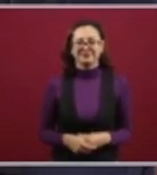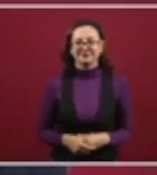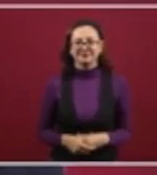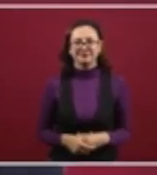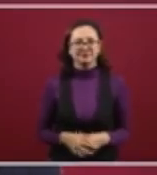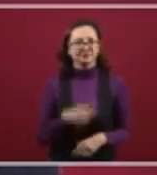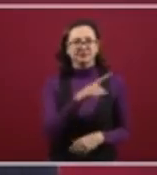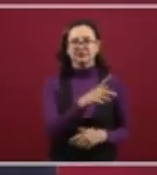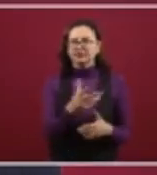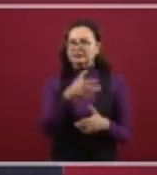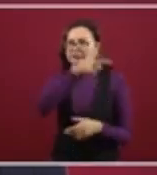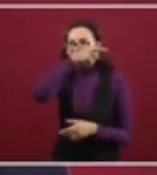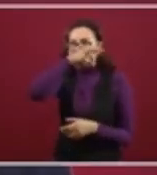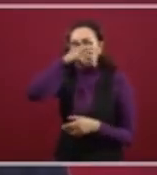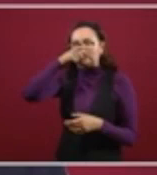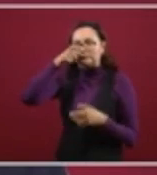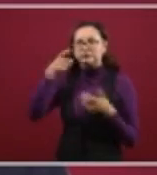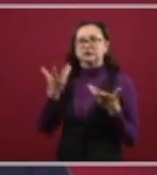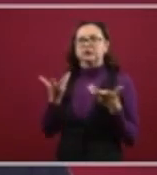Mucha hambre de dinero.